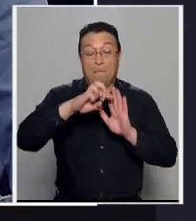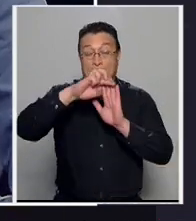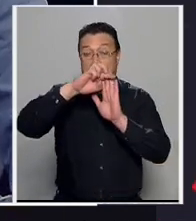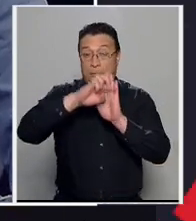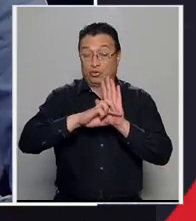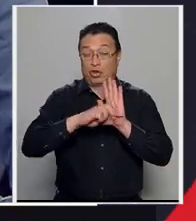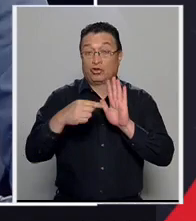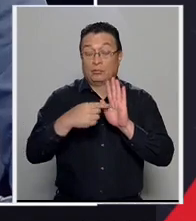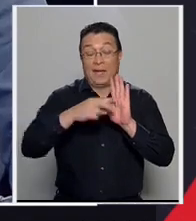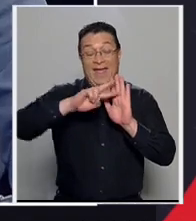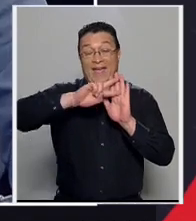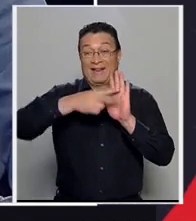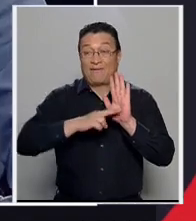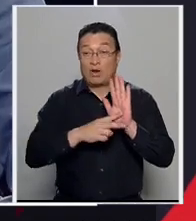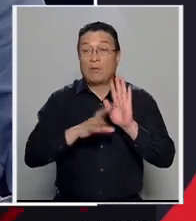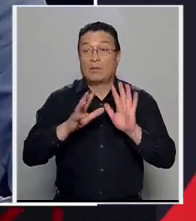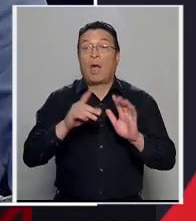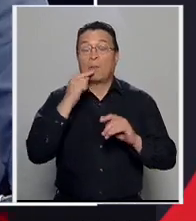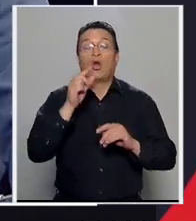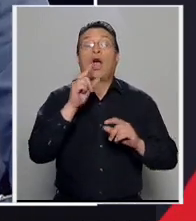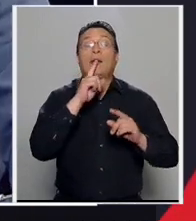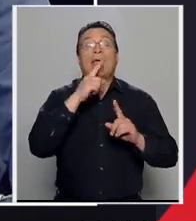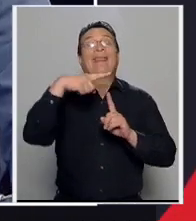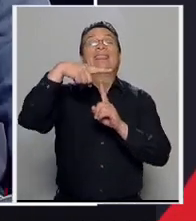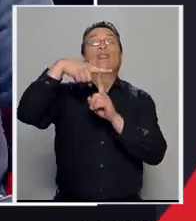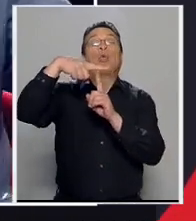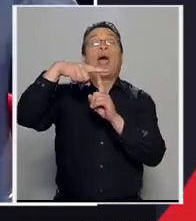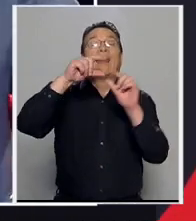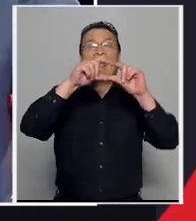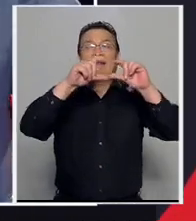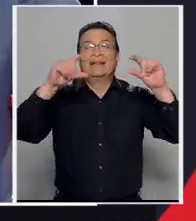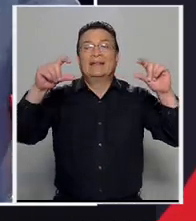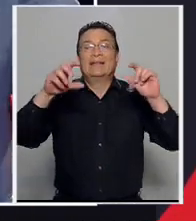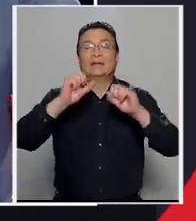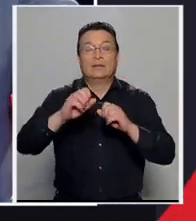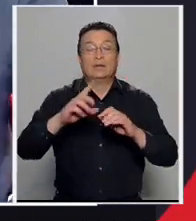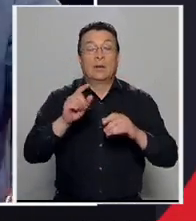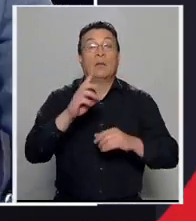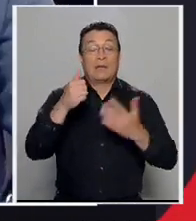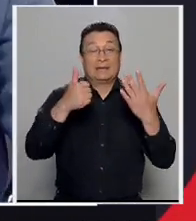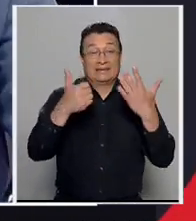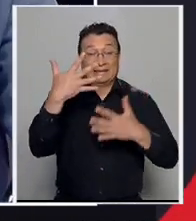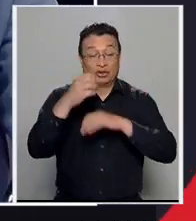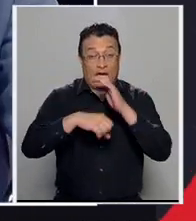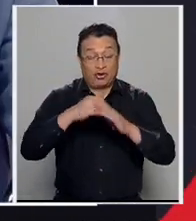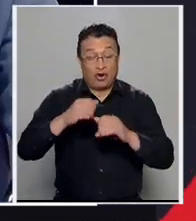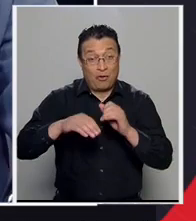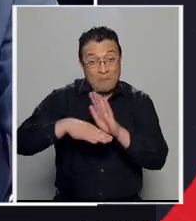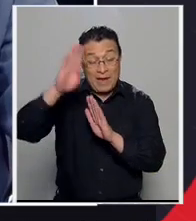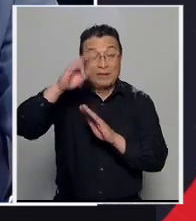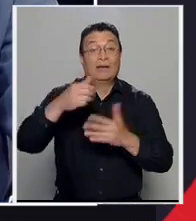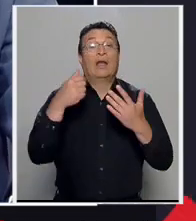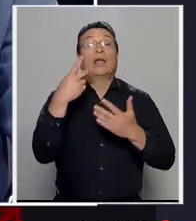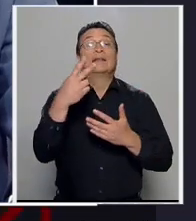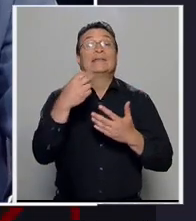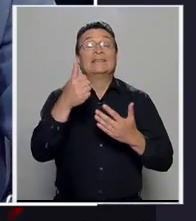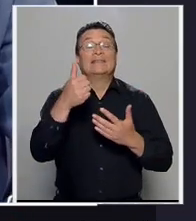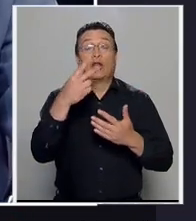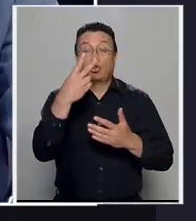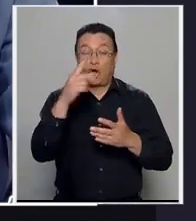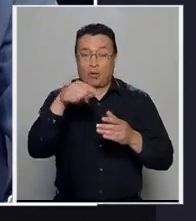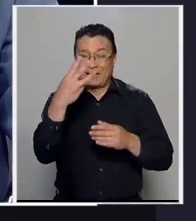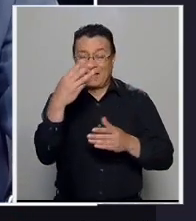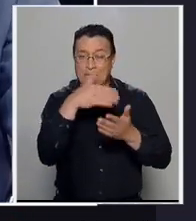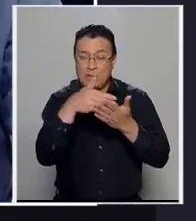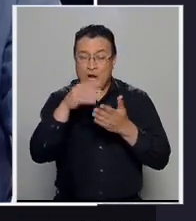de reforma estructural de pensiones. Pero por lo menos el titular, candidato. Con el titular estoy de acuerdo. Para todos los mayores de 65 años, 185 mil pesos, 2,3 millones de personas.